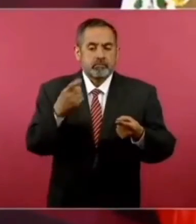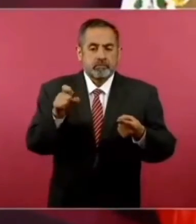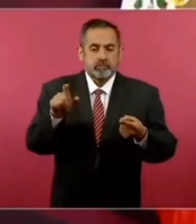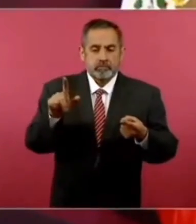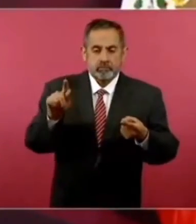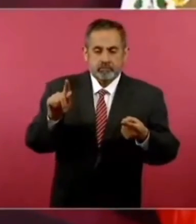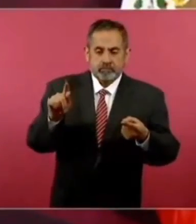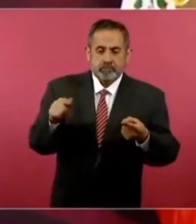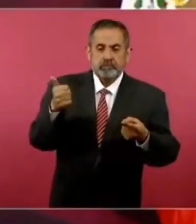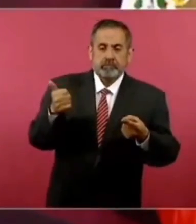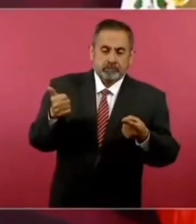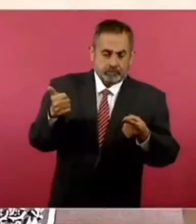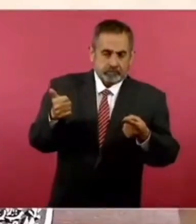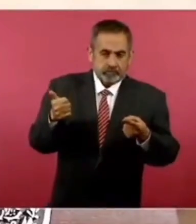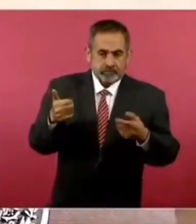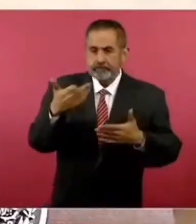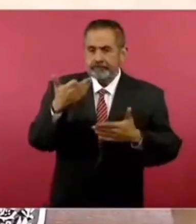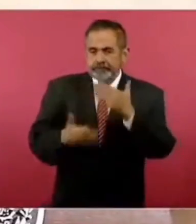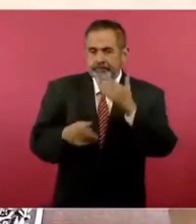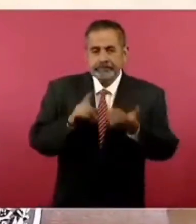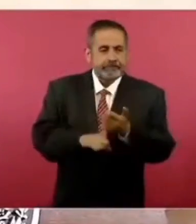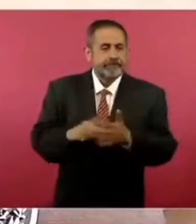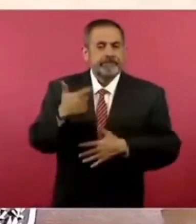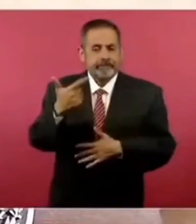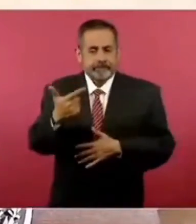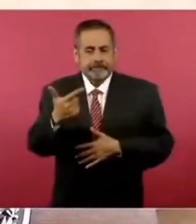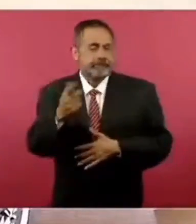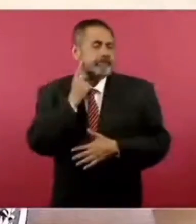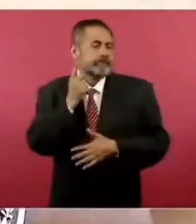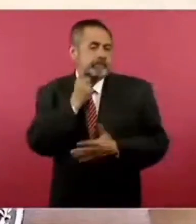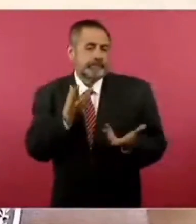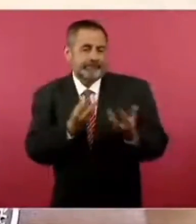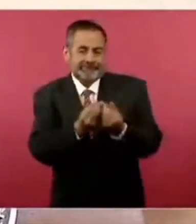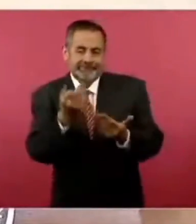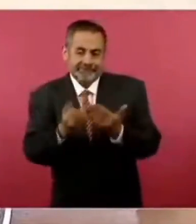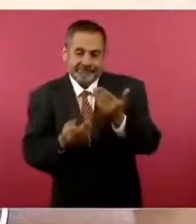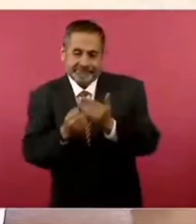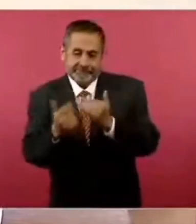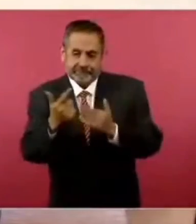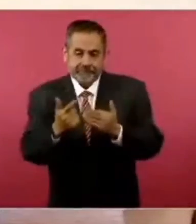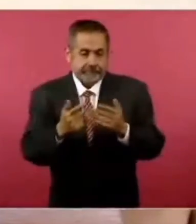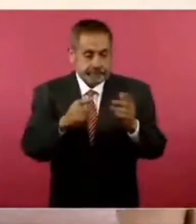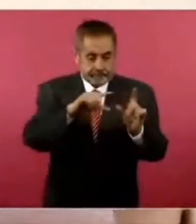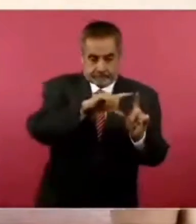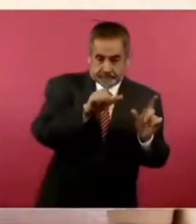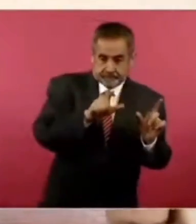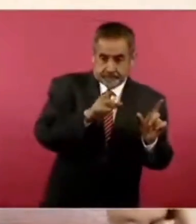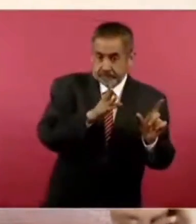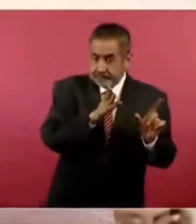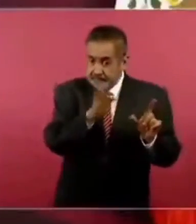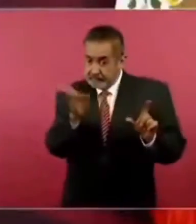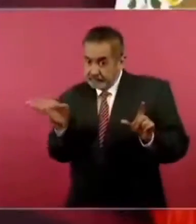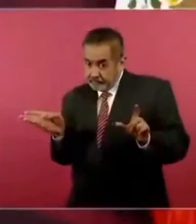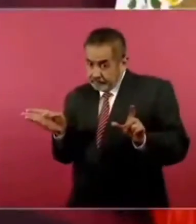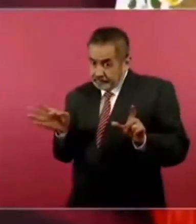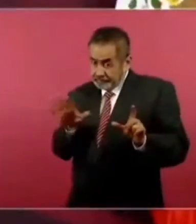176 se les faltan siete no y todos los demás